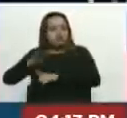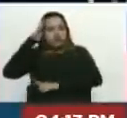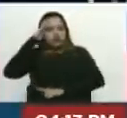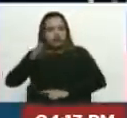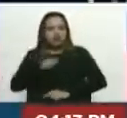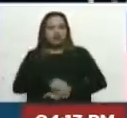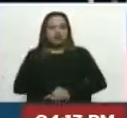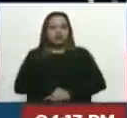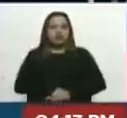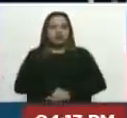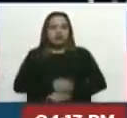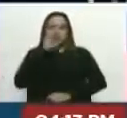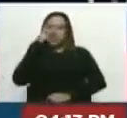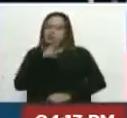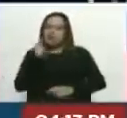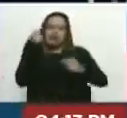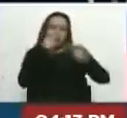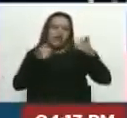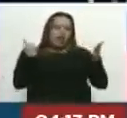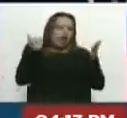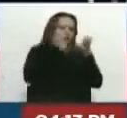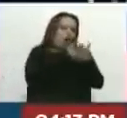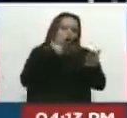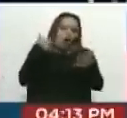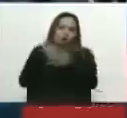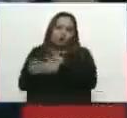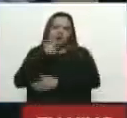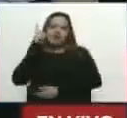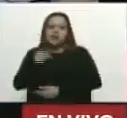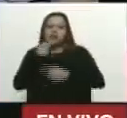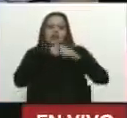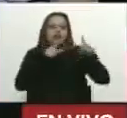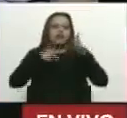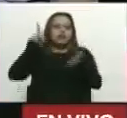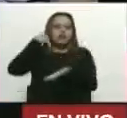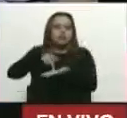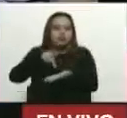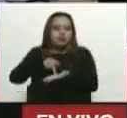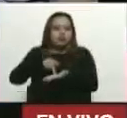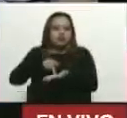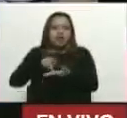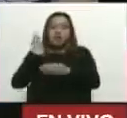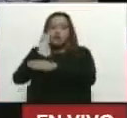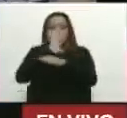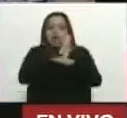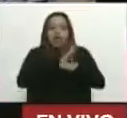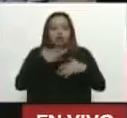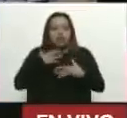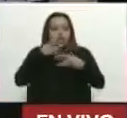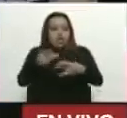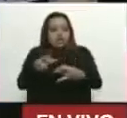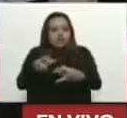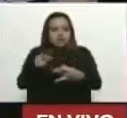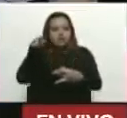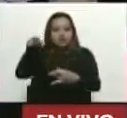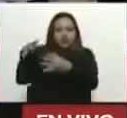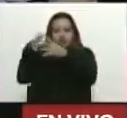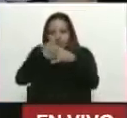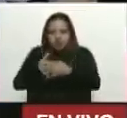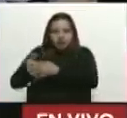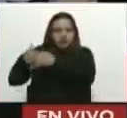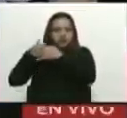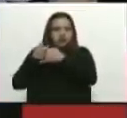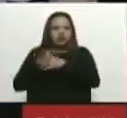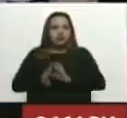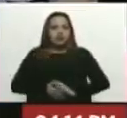la cantidad de golpes de Estado, la cantidad de intervenciones, protegiendo los intereses imperiales. Y los